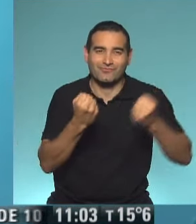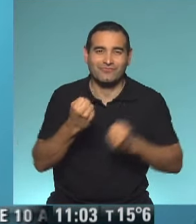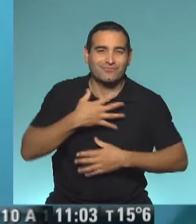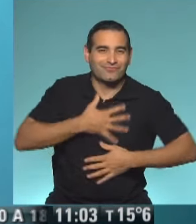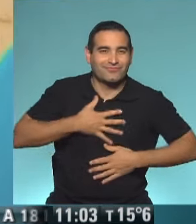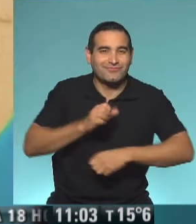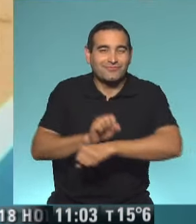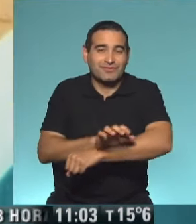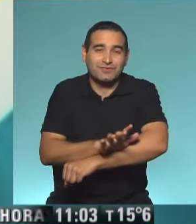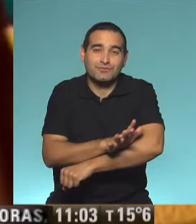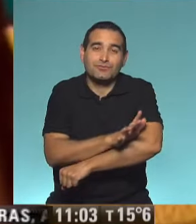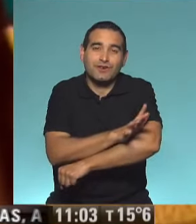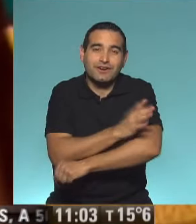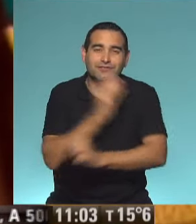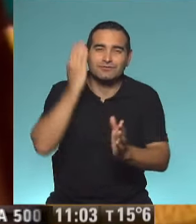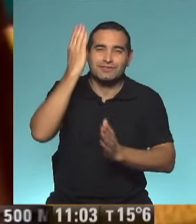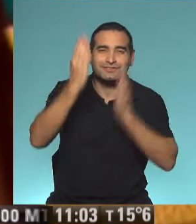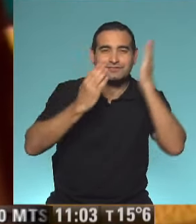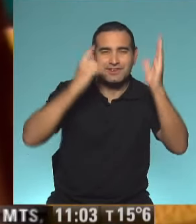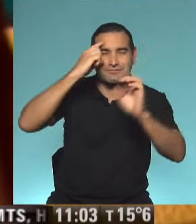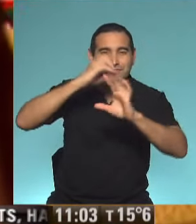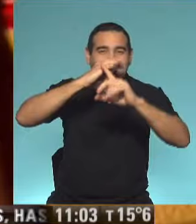emoción, sueños, magia,